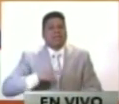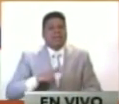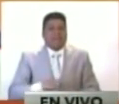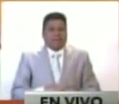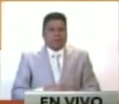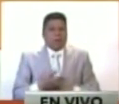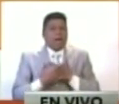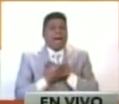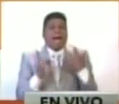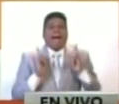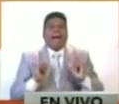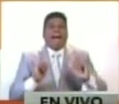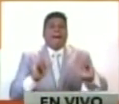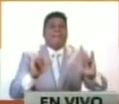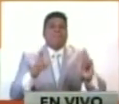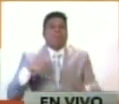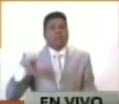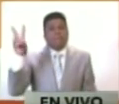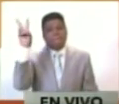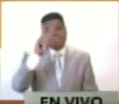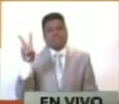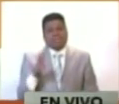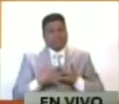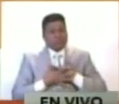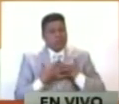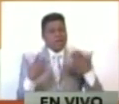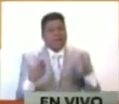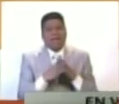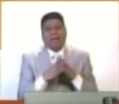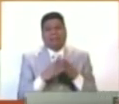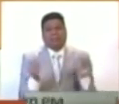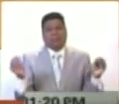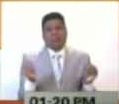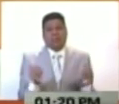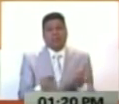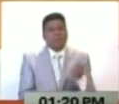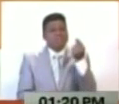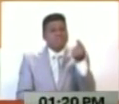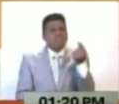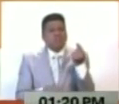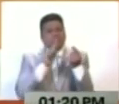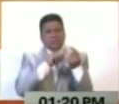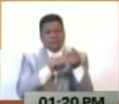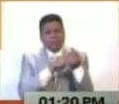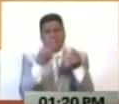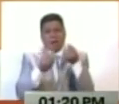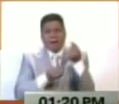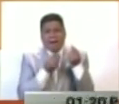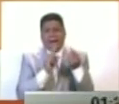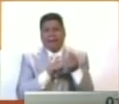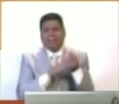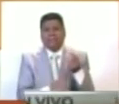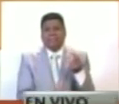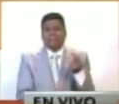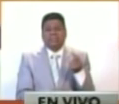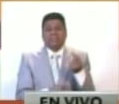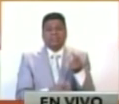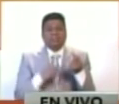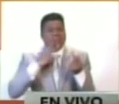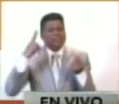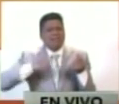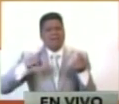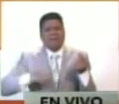patria. A todos quienes estuvieron presentes y pusieron su granito de arena para que esta cumbre se hiciese realidad sin ningún